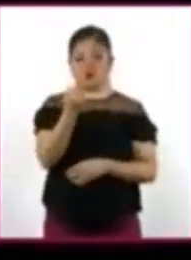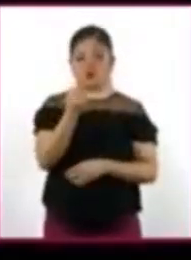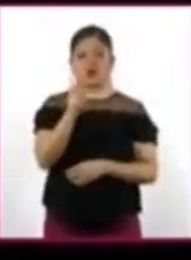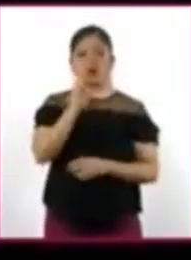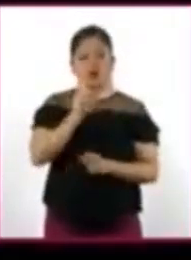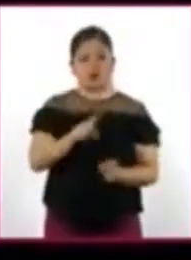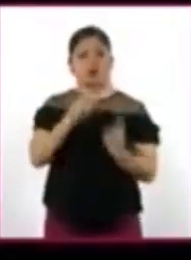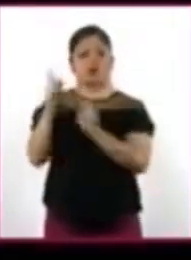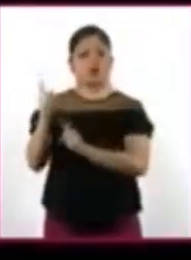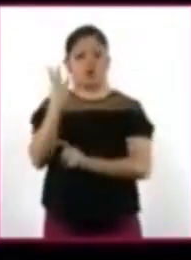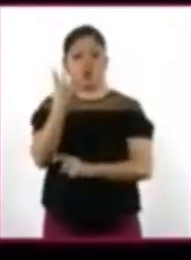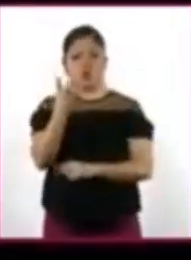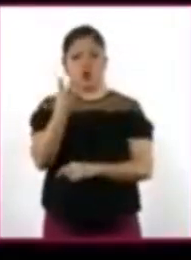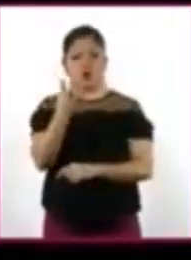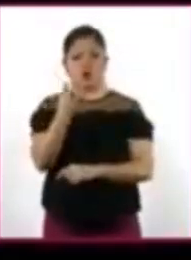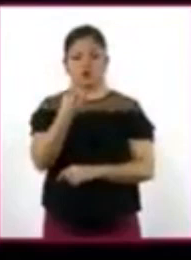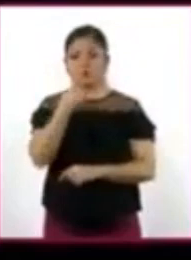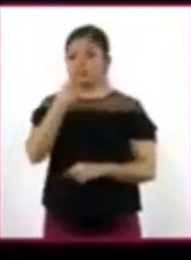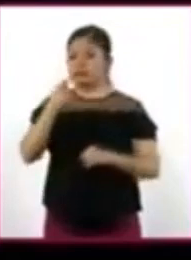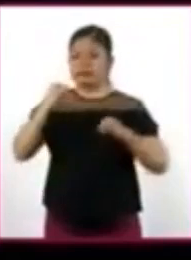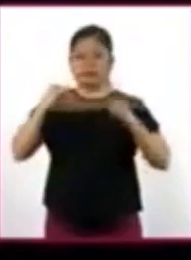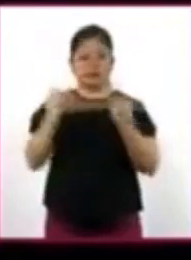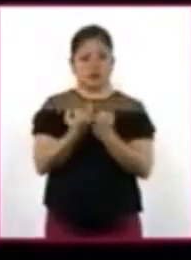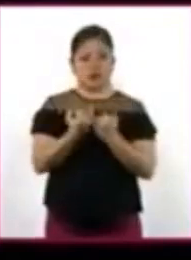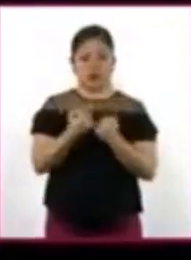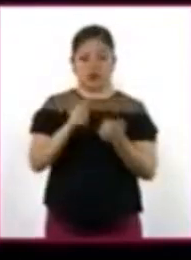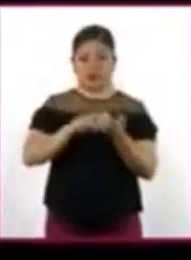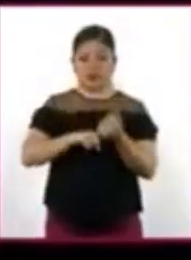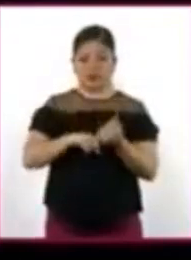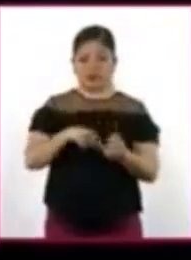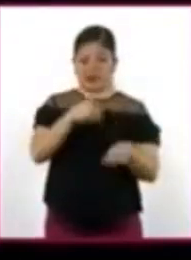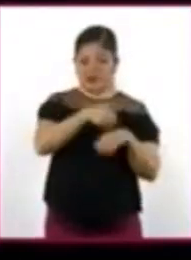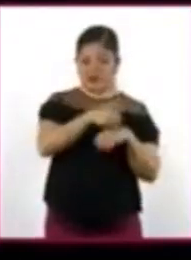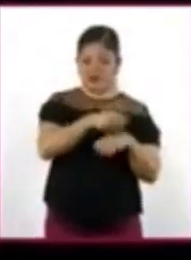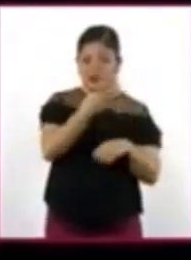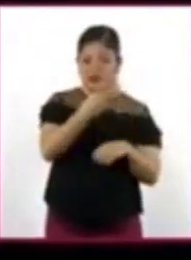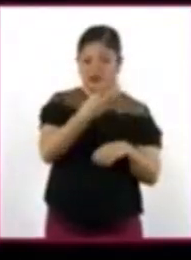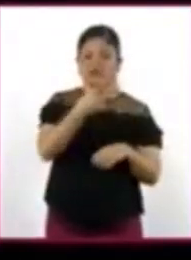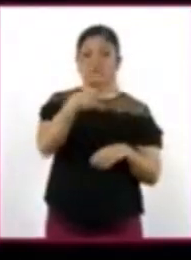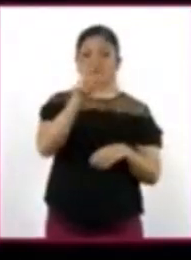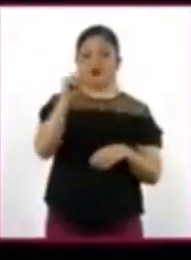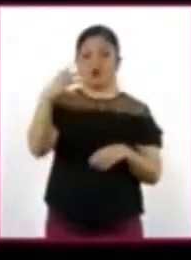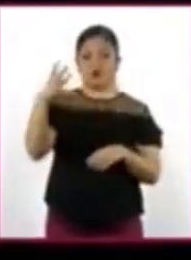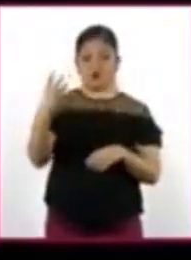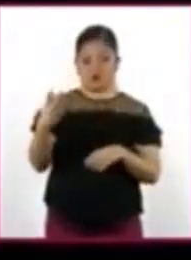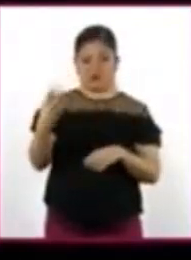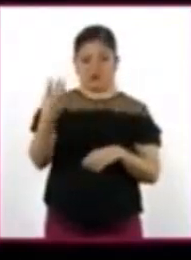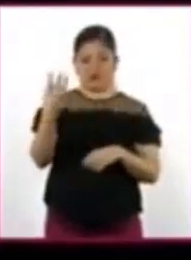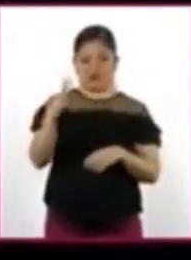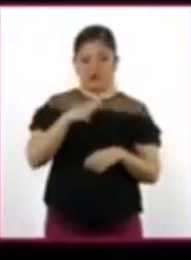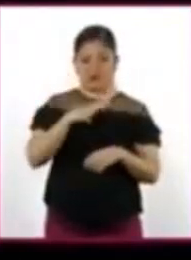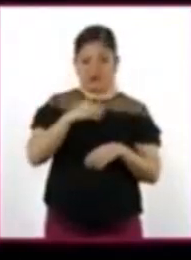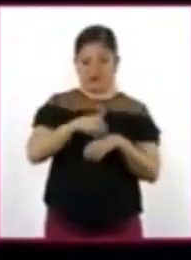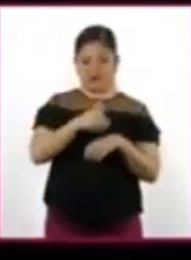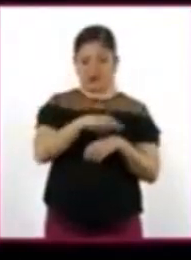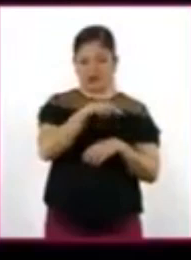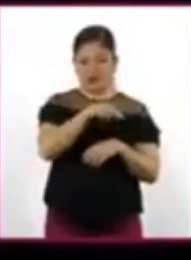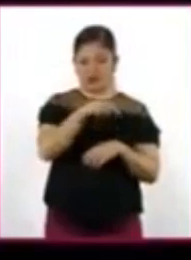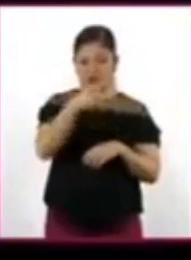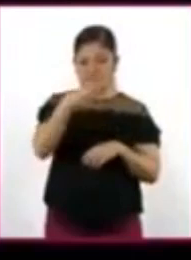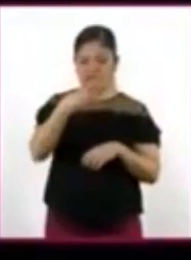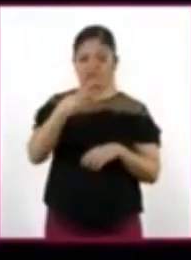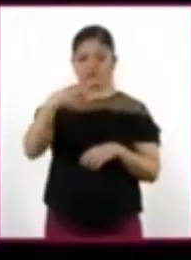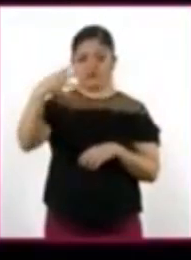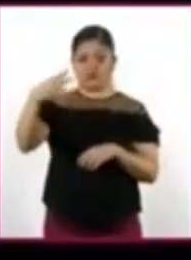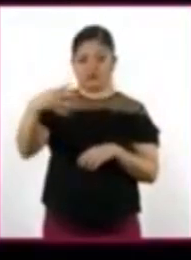4? En el término 4 es exactamente lo mismo que teníamos en el término 3, solamente que le agregamos otra, fíjense bien, le agregamos